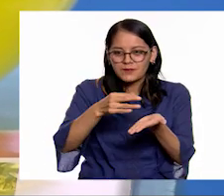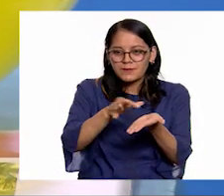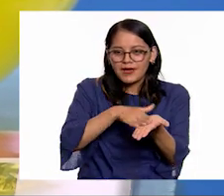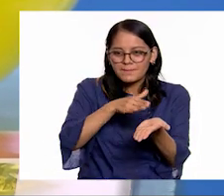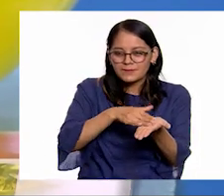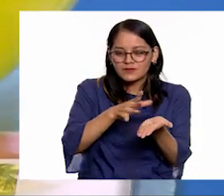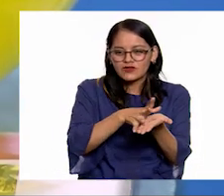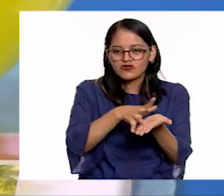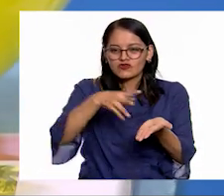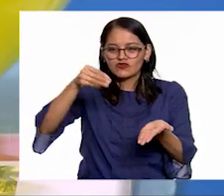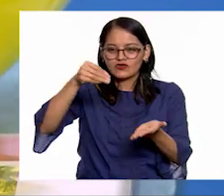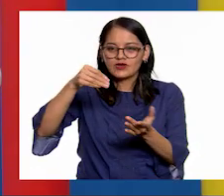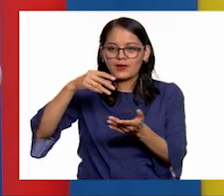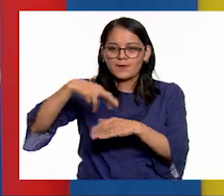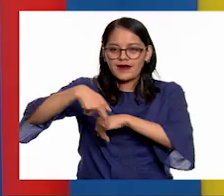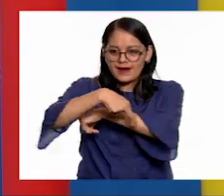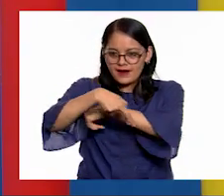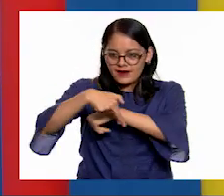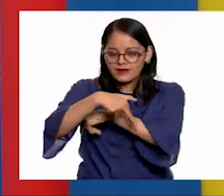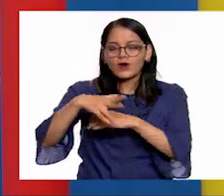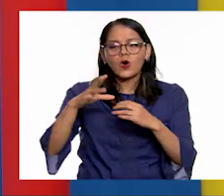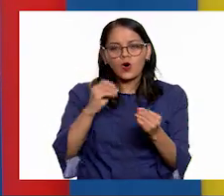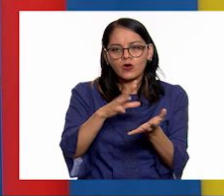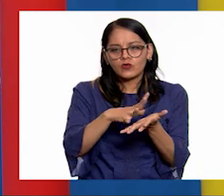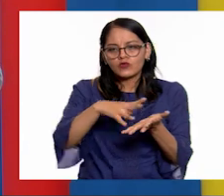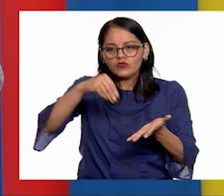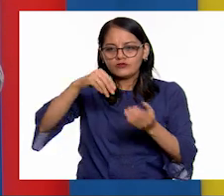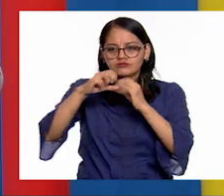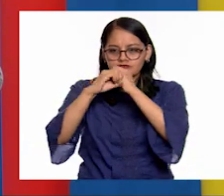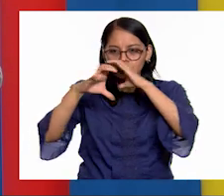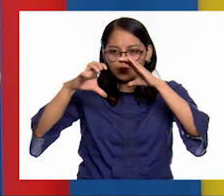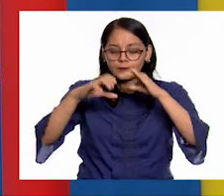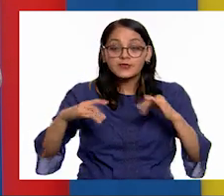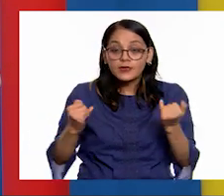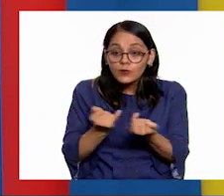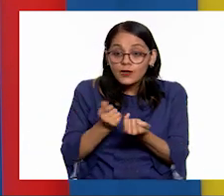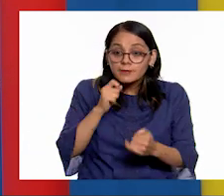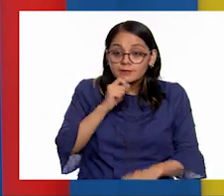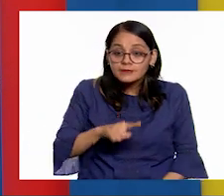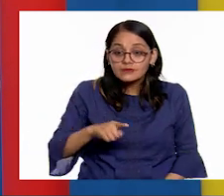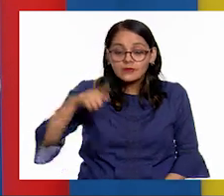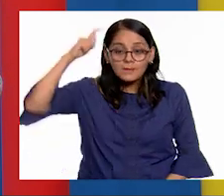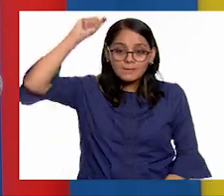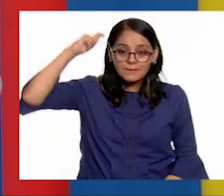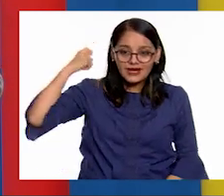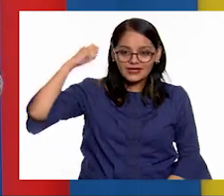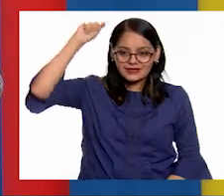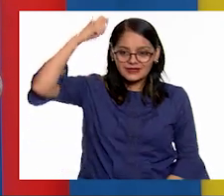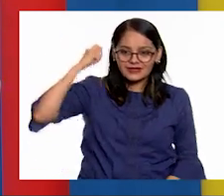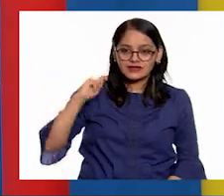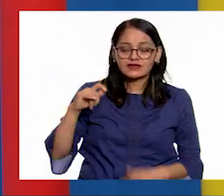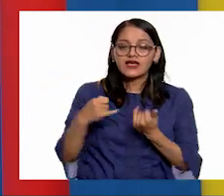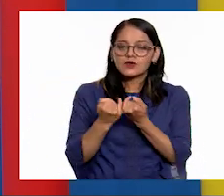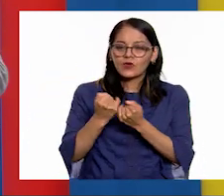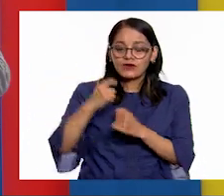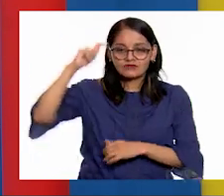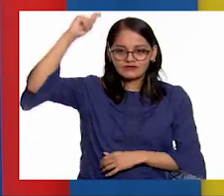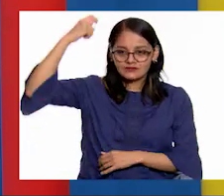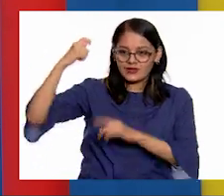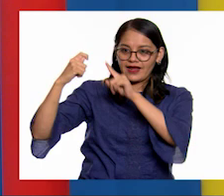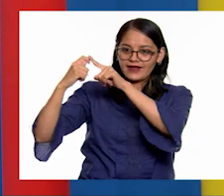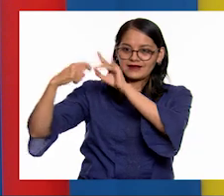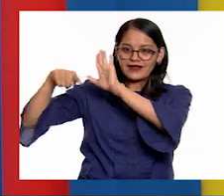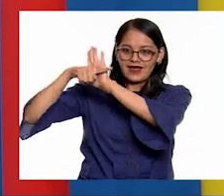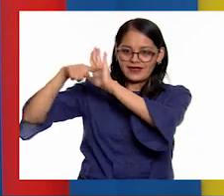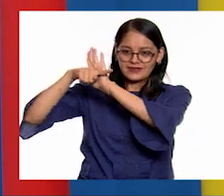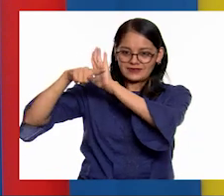la regla. Entonces, lo mismo sucede cuando me peino, ¿no? El peine está cargado negativamente, mientras que el cabello